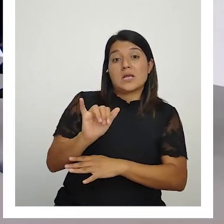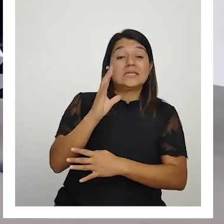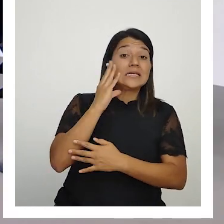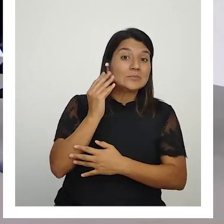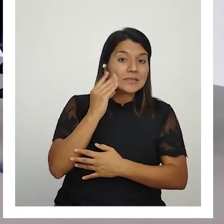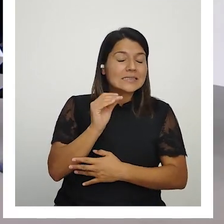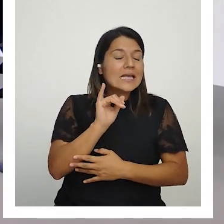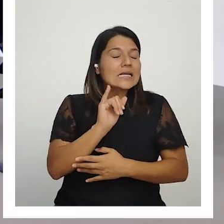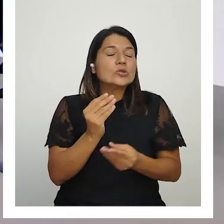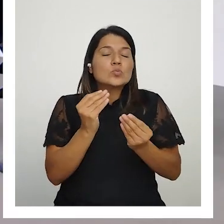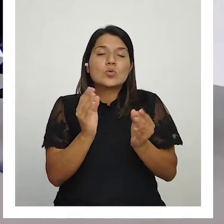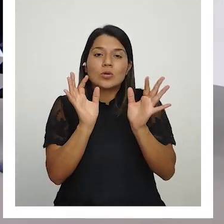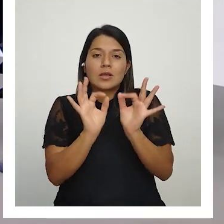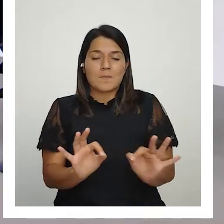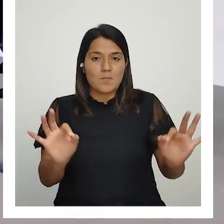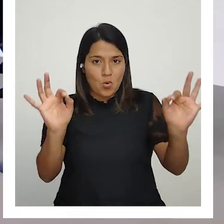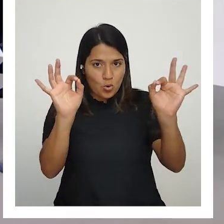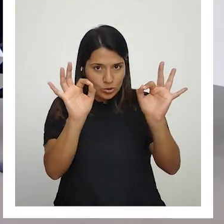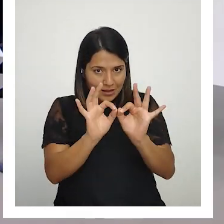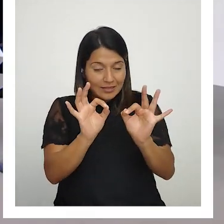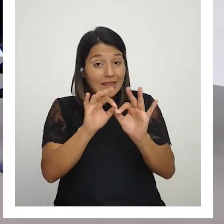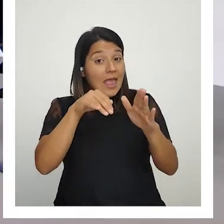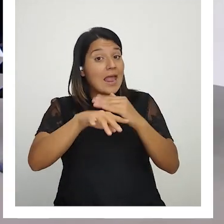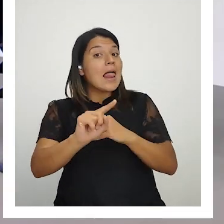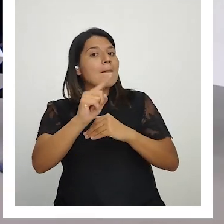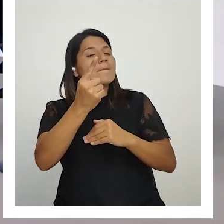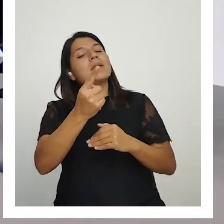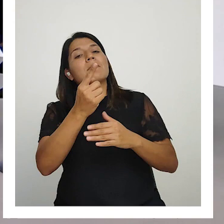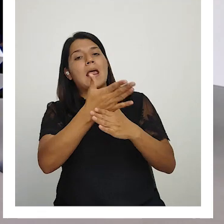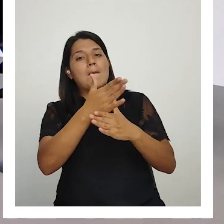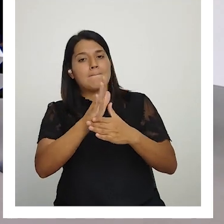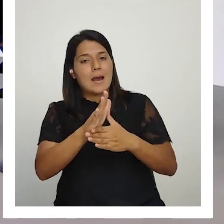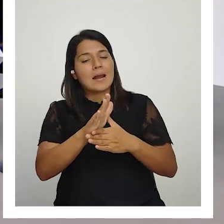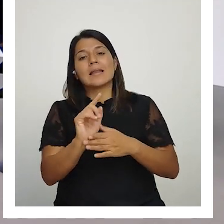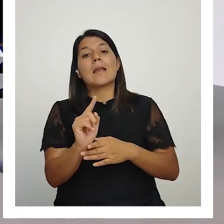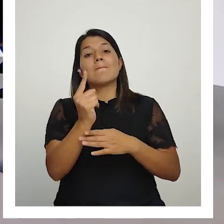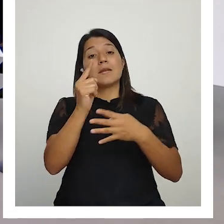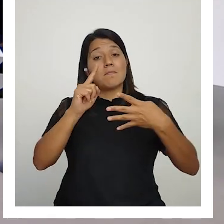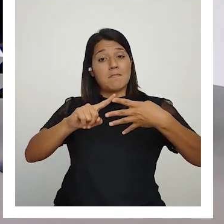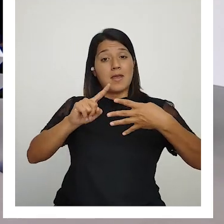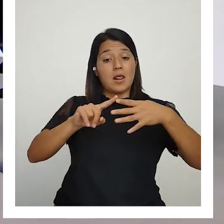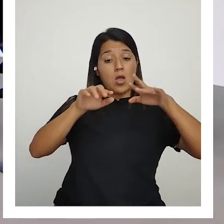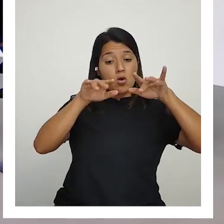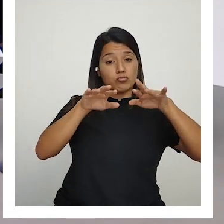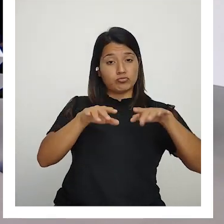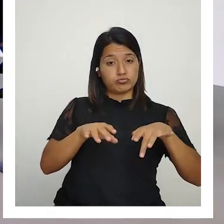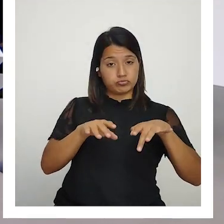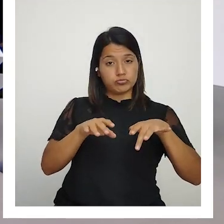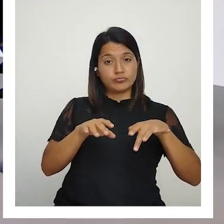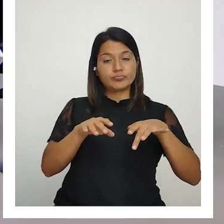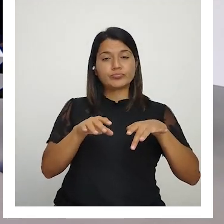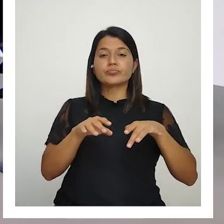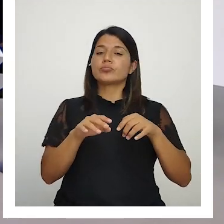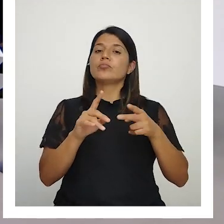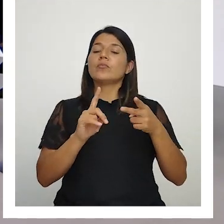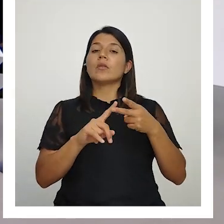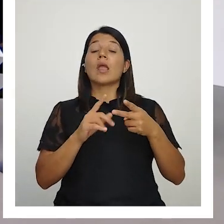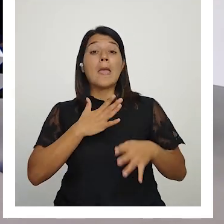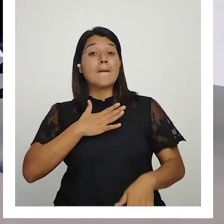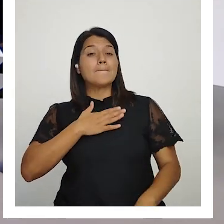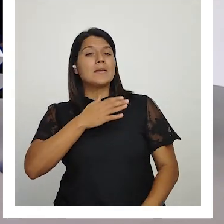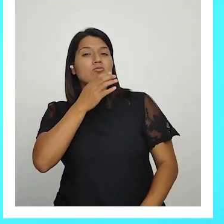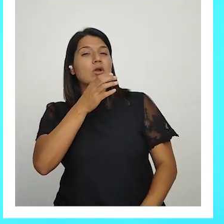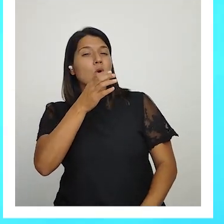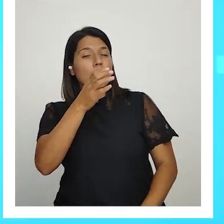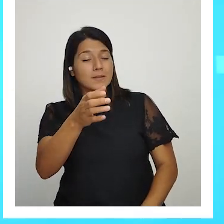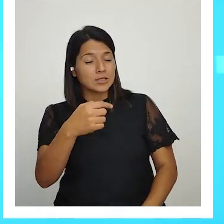experiencia. Eso es sumamente importante en el filtro, por ejemplo, del primer ensayo de la aplicación. La recomendación que yo